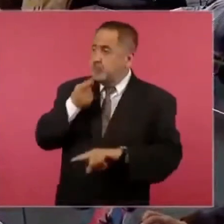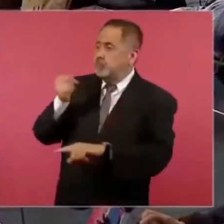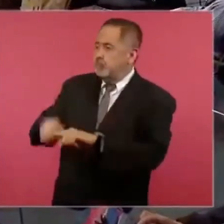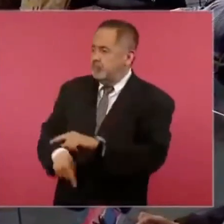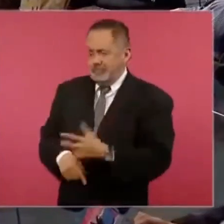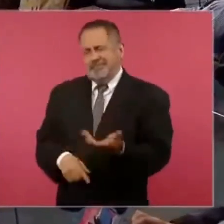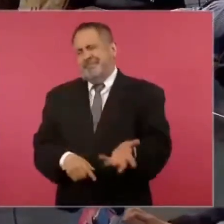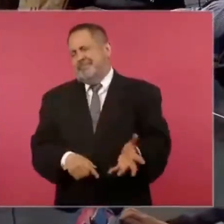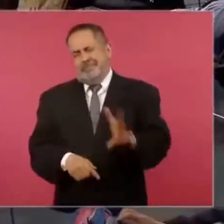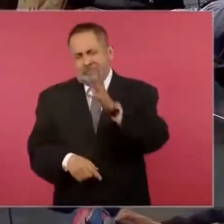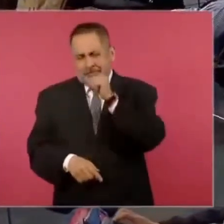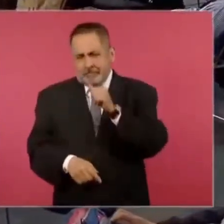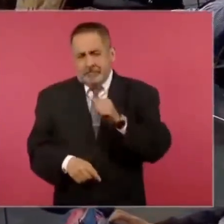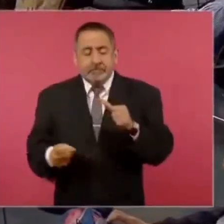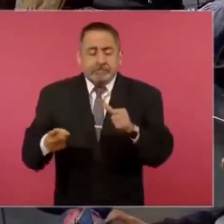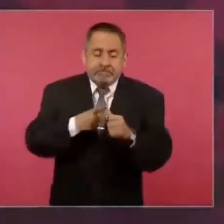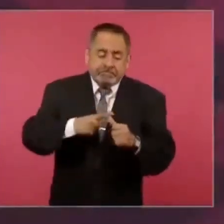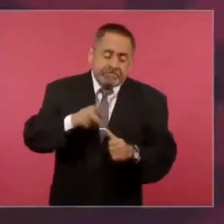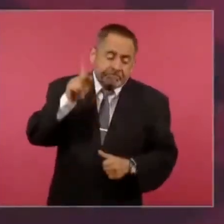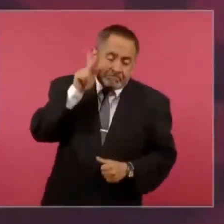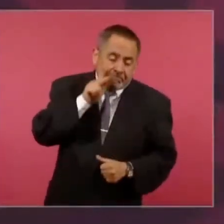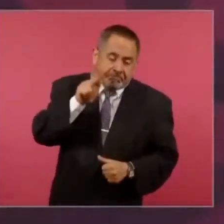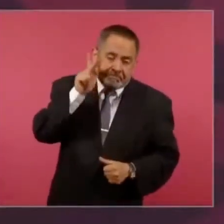sin pruebas?